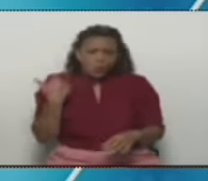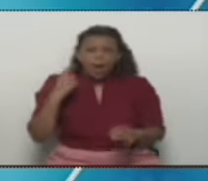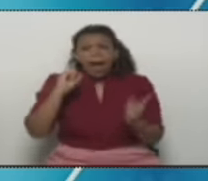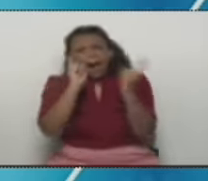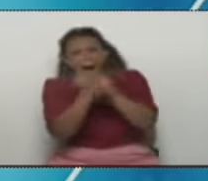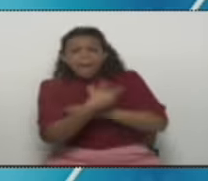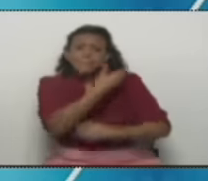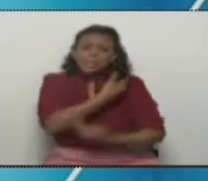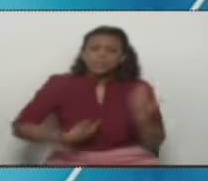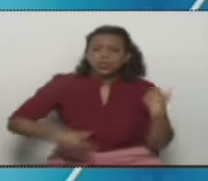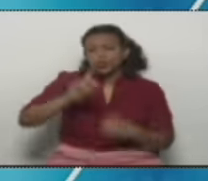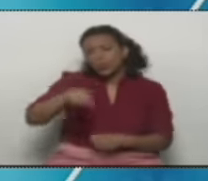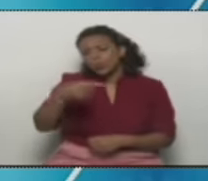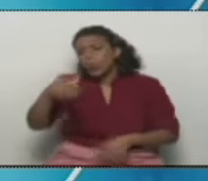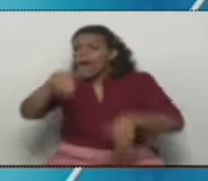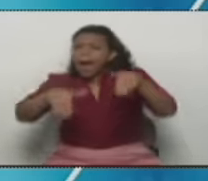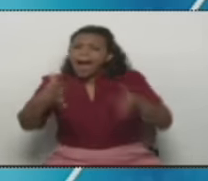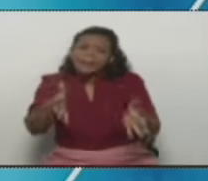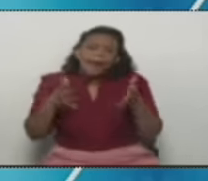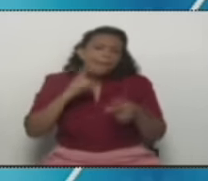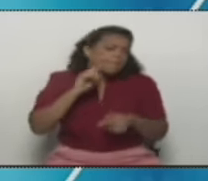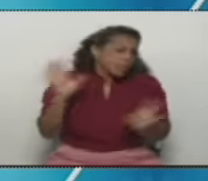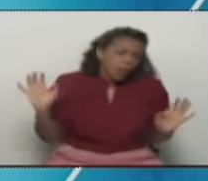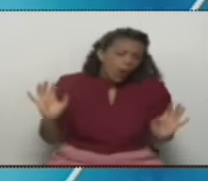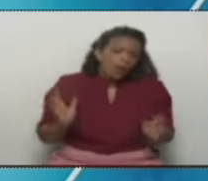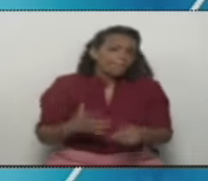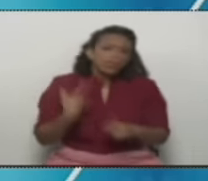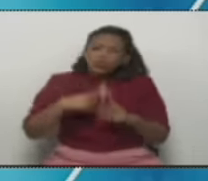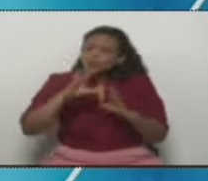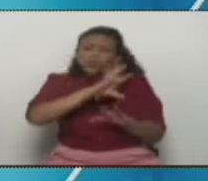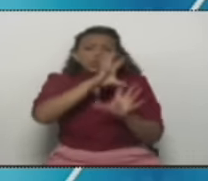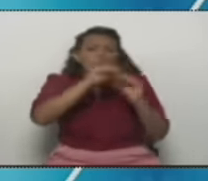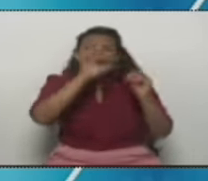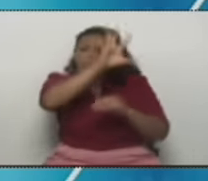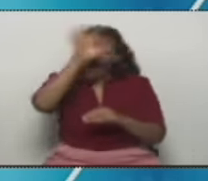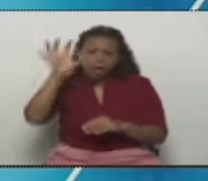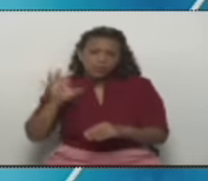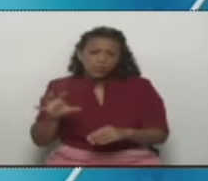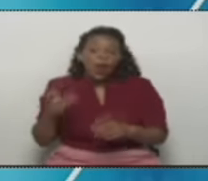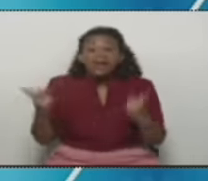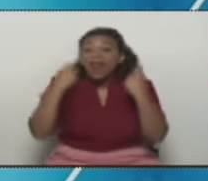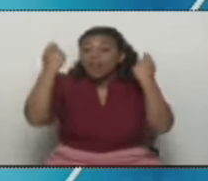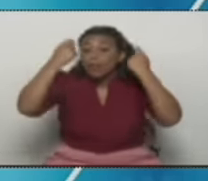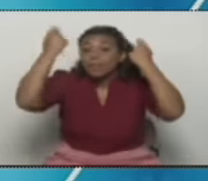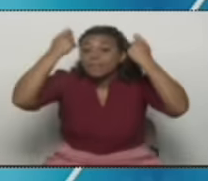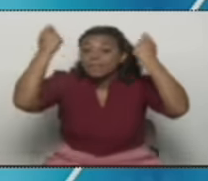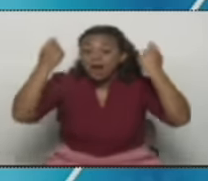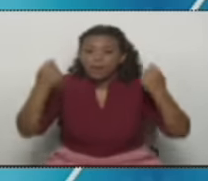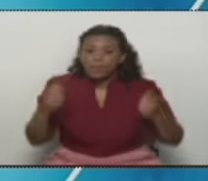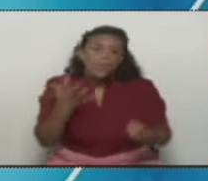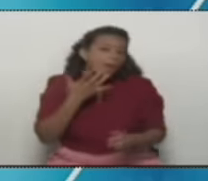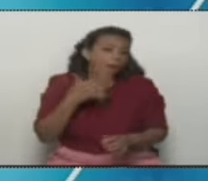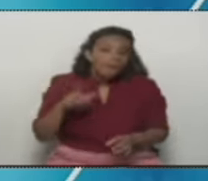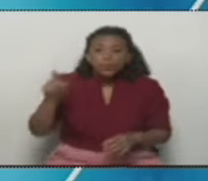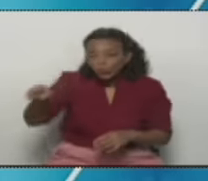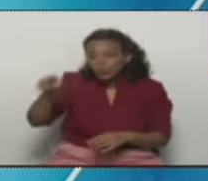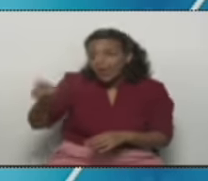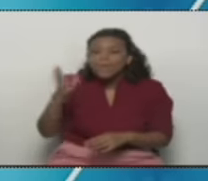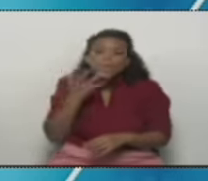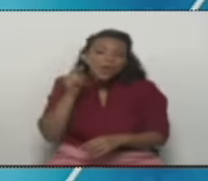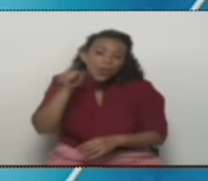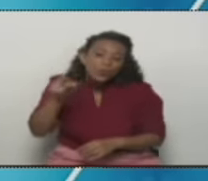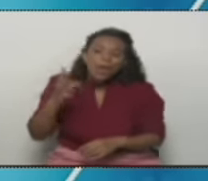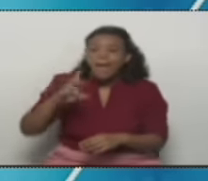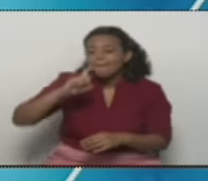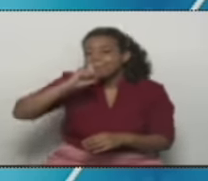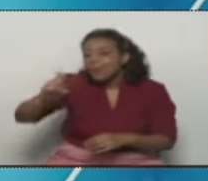no, si el pueblo está de acuerdo o no con el gobierno, y hay que hacer una campaña electoral. Usted mismo tuvo que dar la vuelta al país varias veces, la